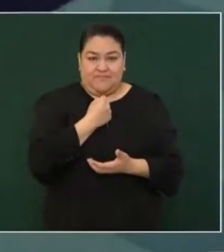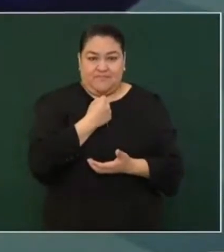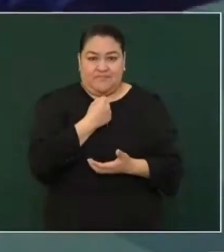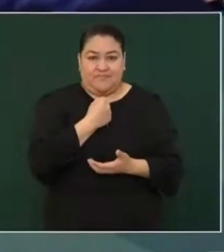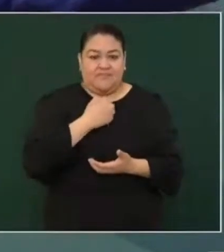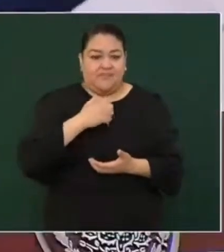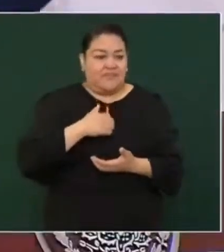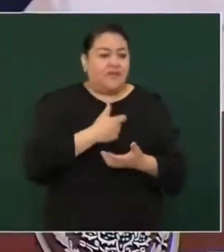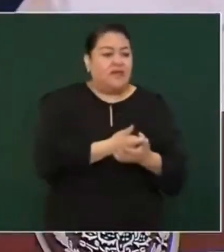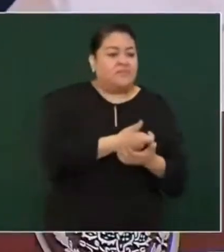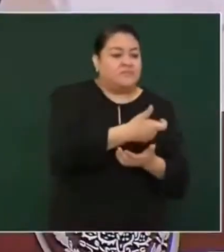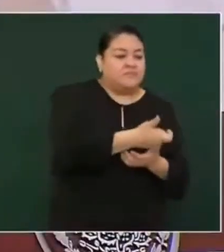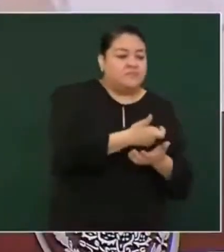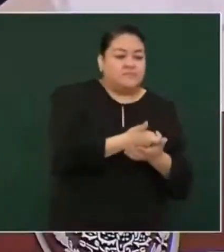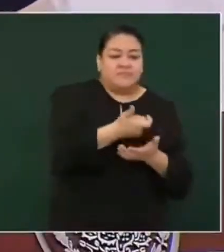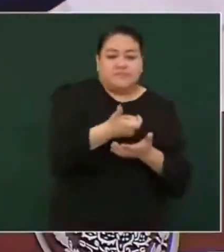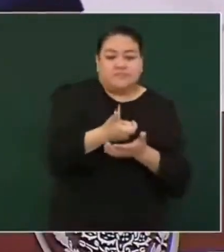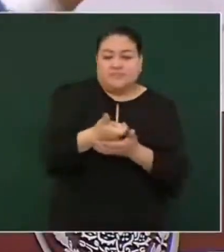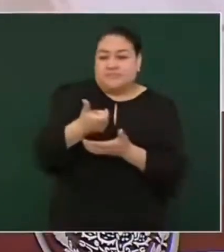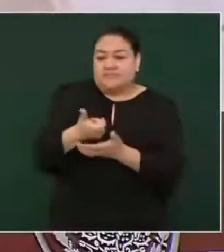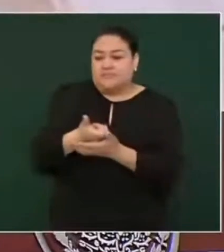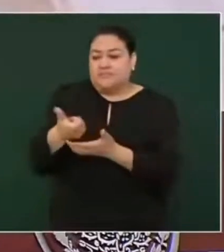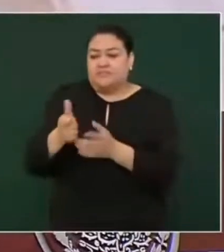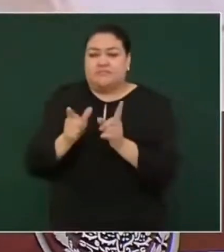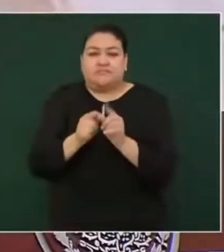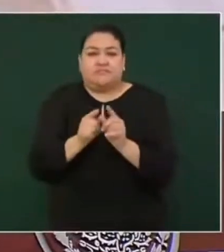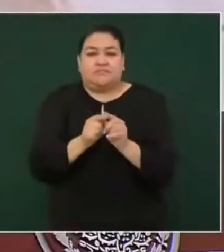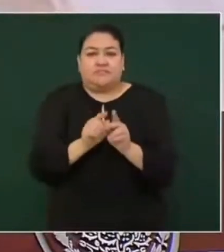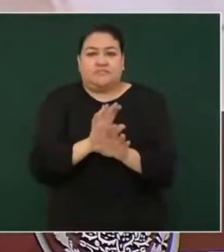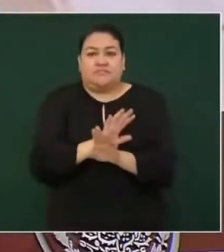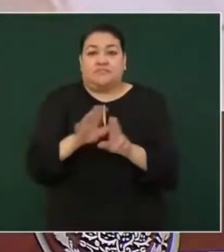pagando sueldos a expertos,